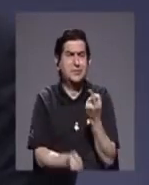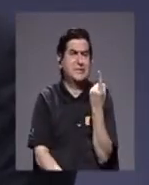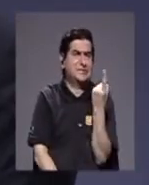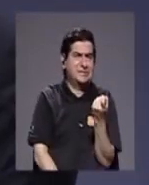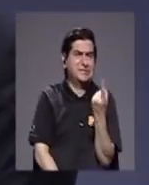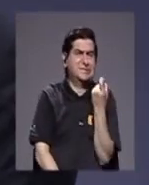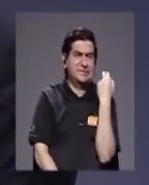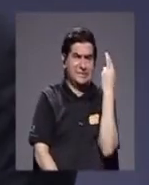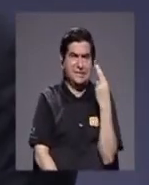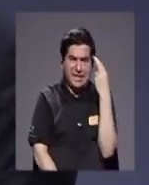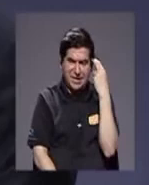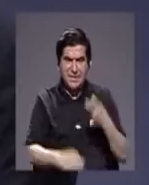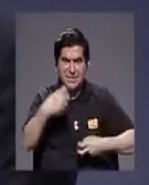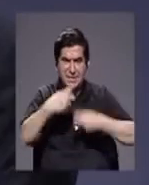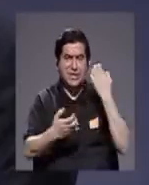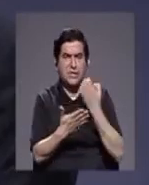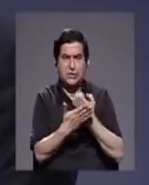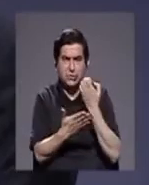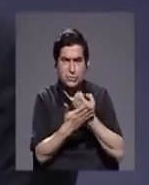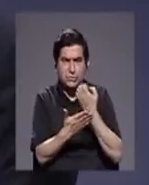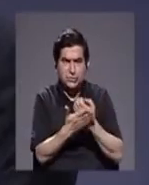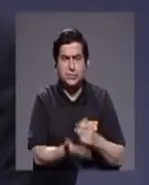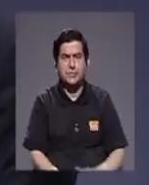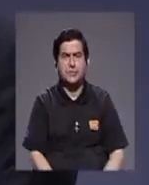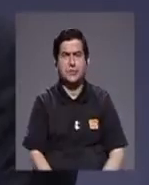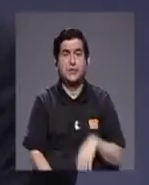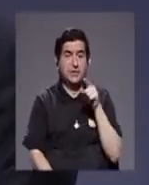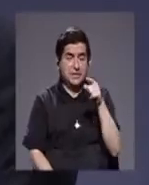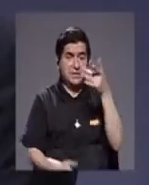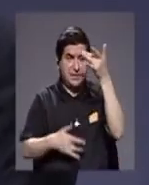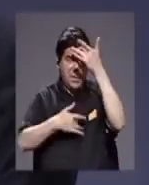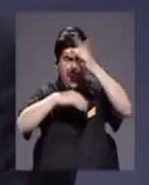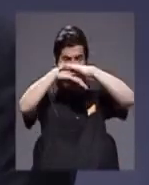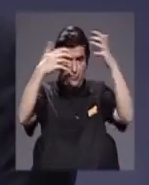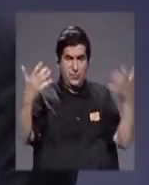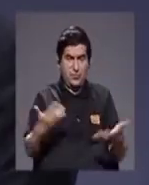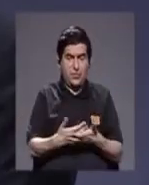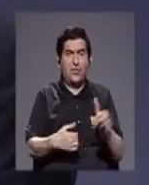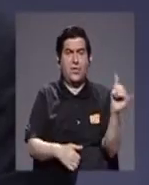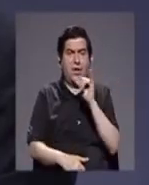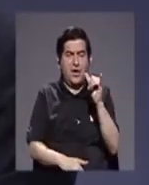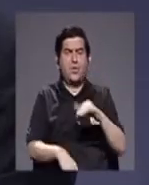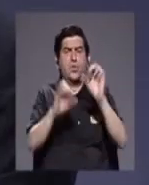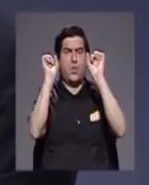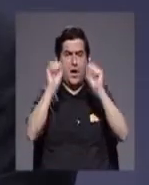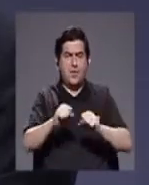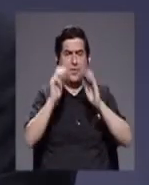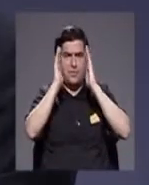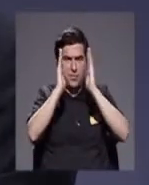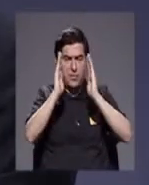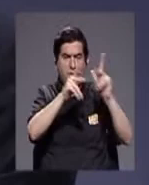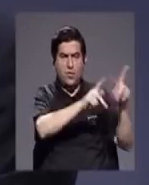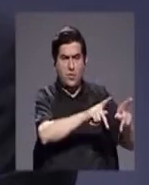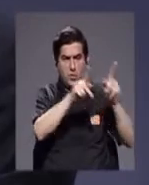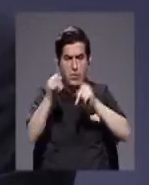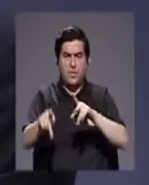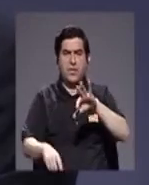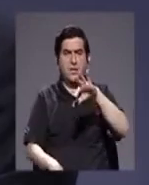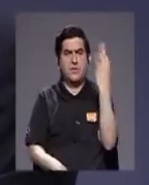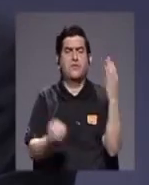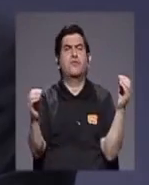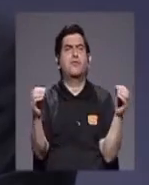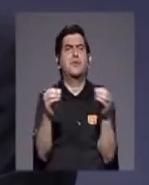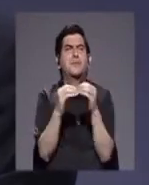a raíz de la crisis económica que va a generar esta pandemia, también de poder hacer una cobertura de los pacientes de manera